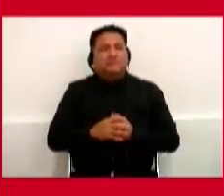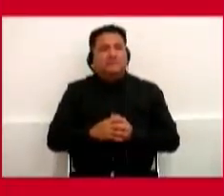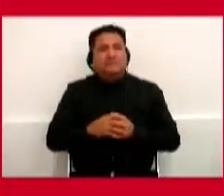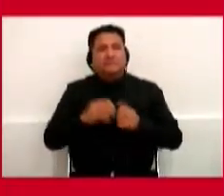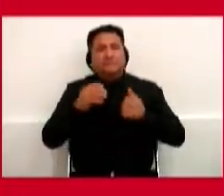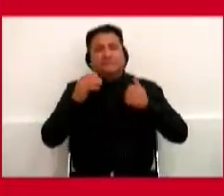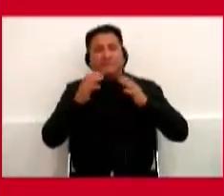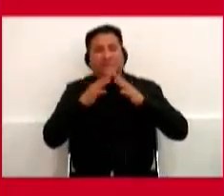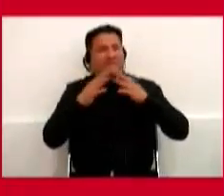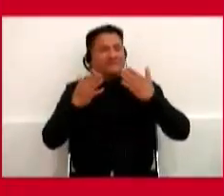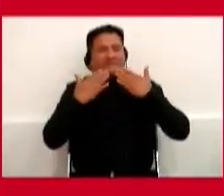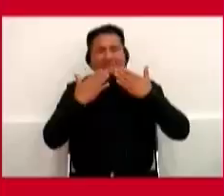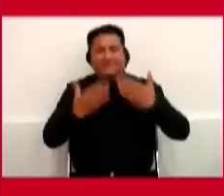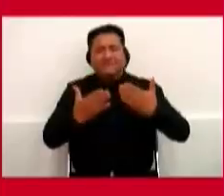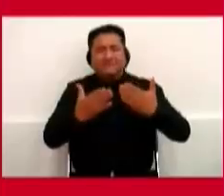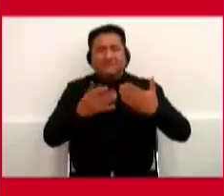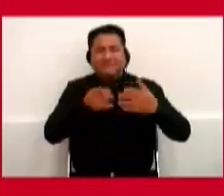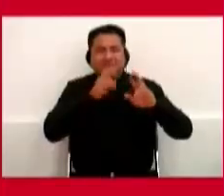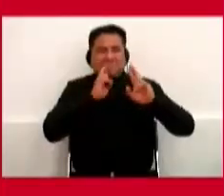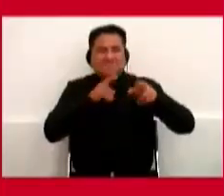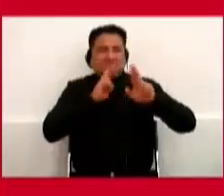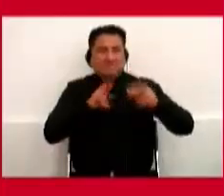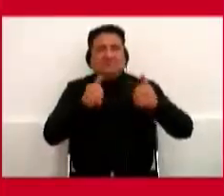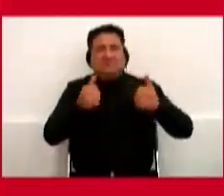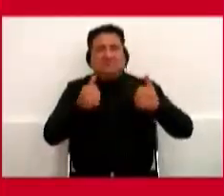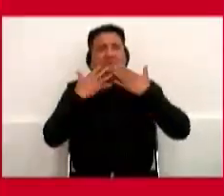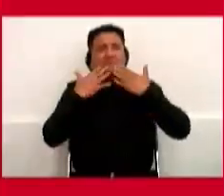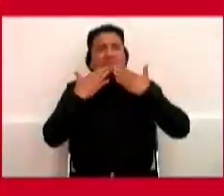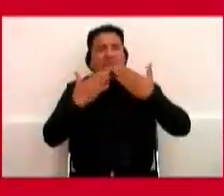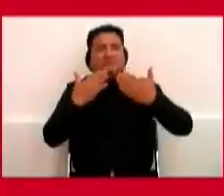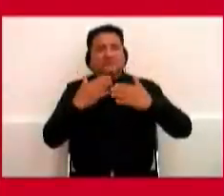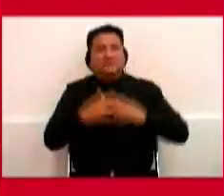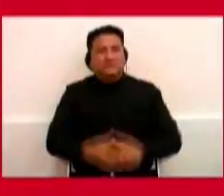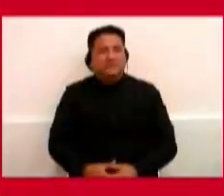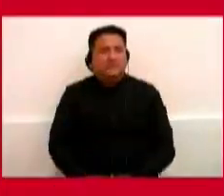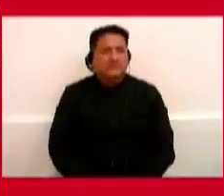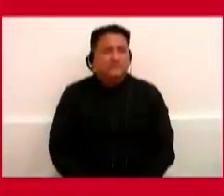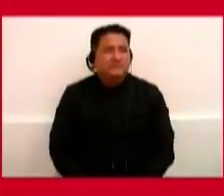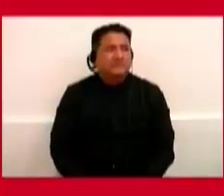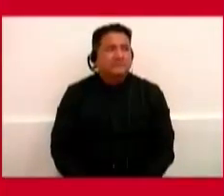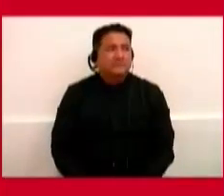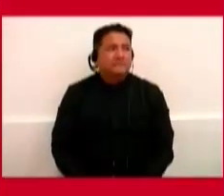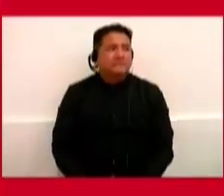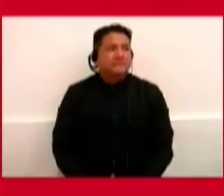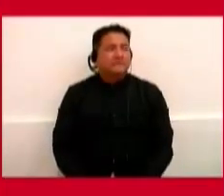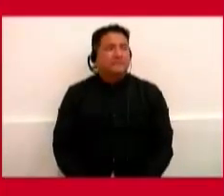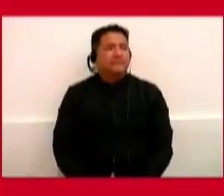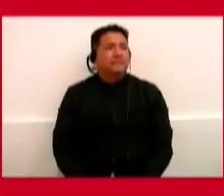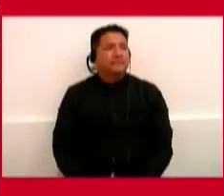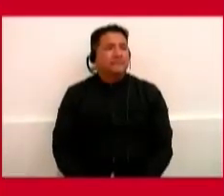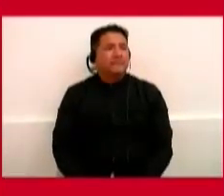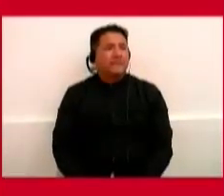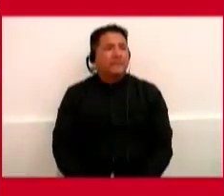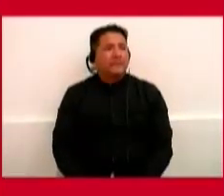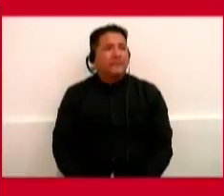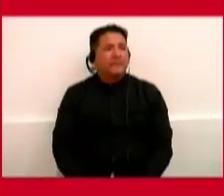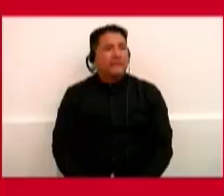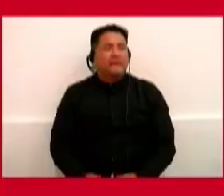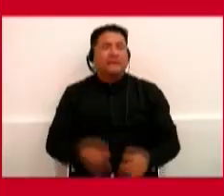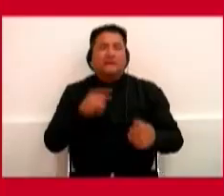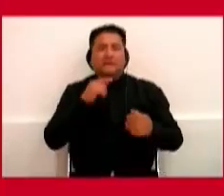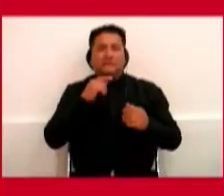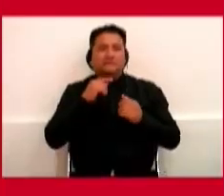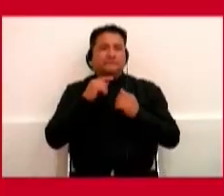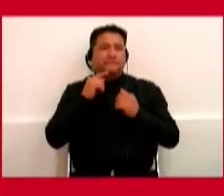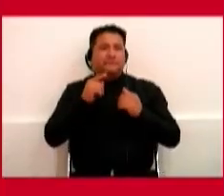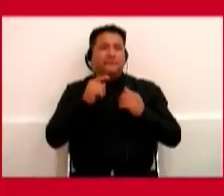Listo. Muchas gracias, Matías Fuentes. Combinación de metodologías de Hill of Value y algoritmo de Lane para la definición de capacidades productivas